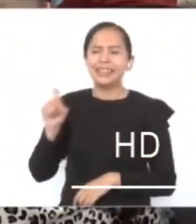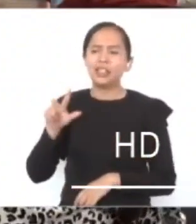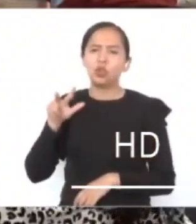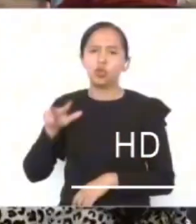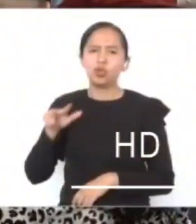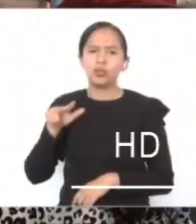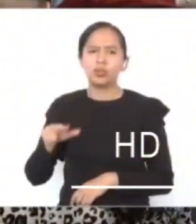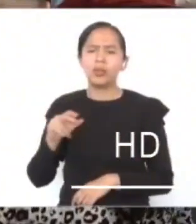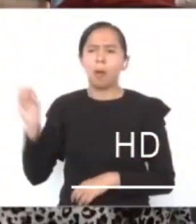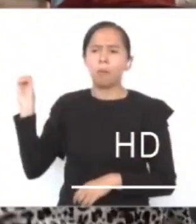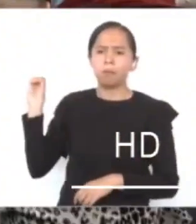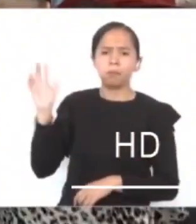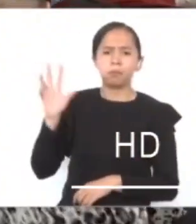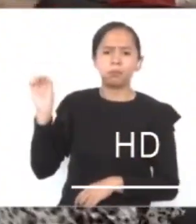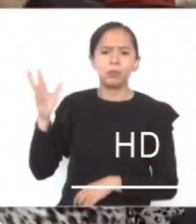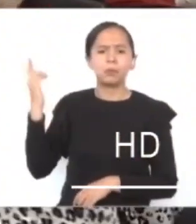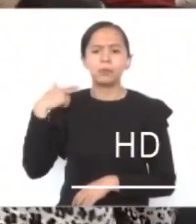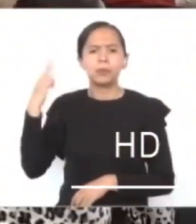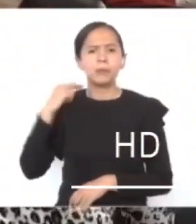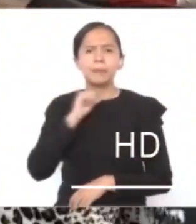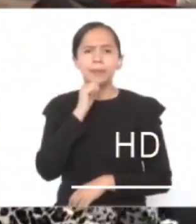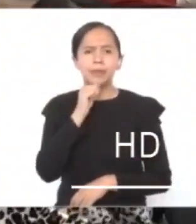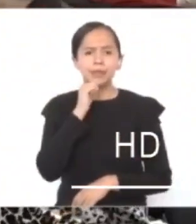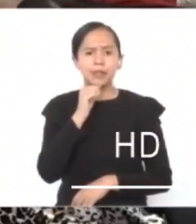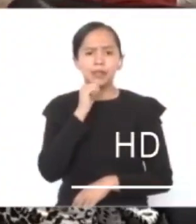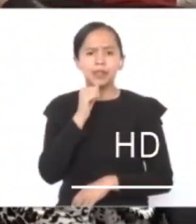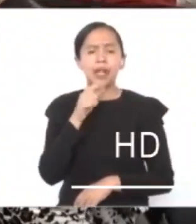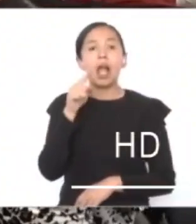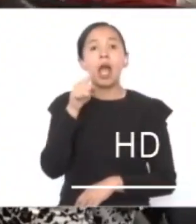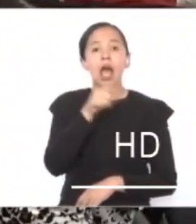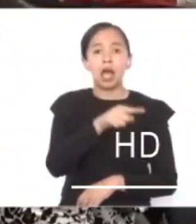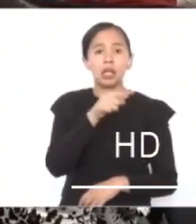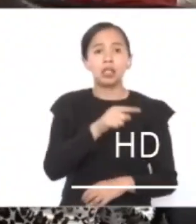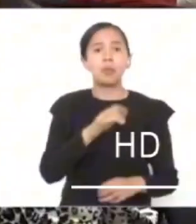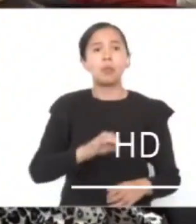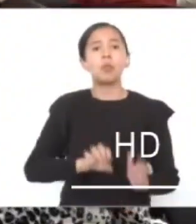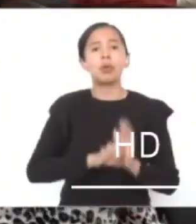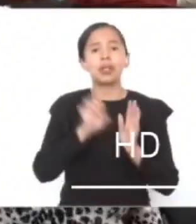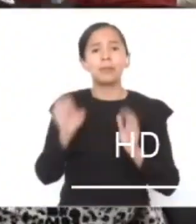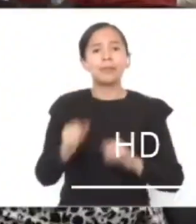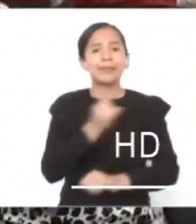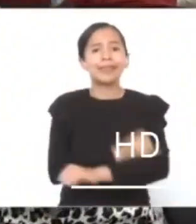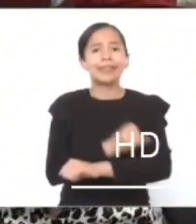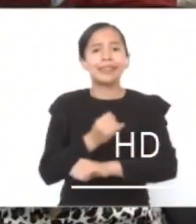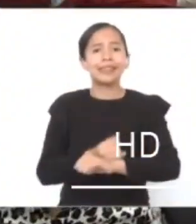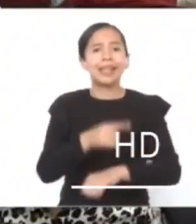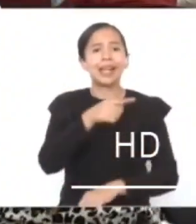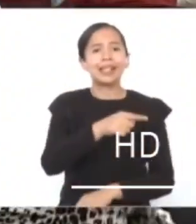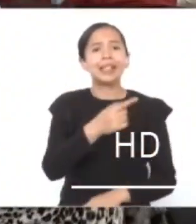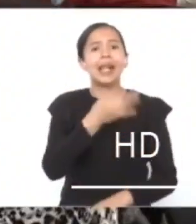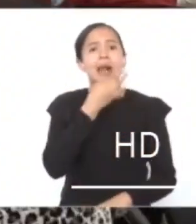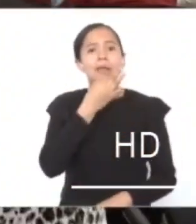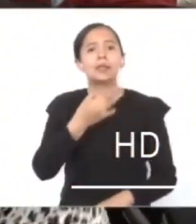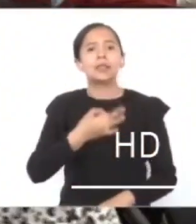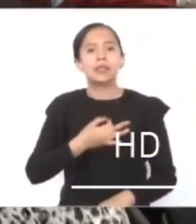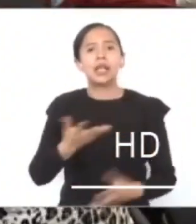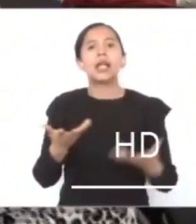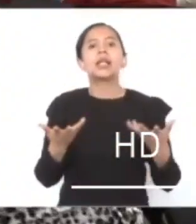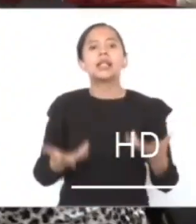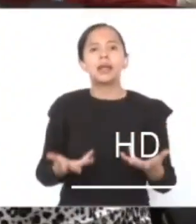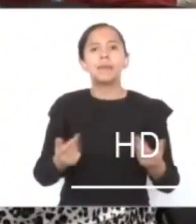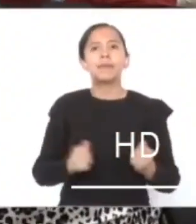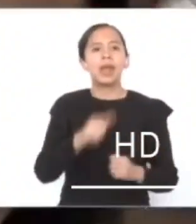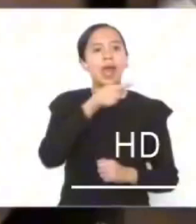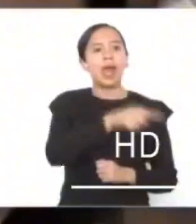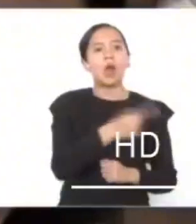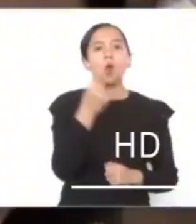tienen reporte de altavoces que no hayan sonado de la manera correcta. En la alcaldía Iztapalapa hubo reportes de que la alerta sonó